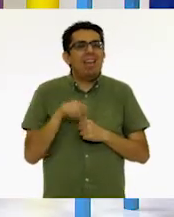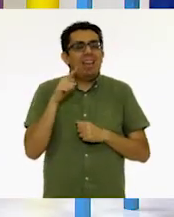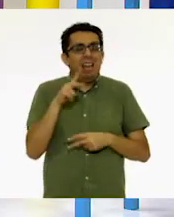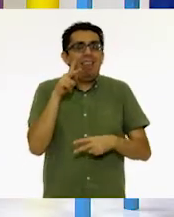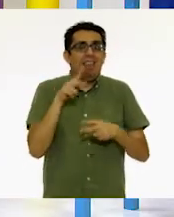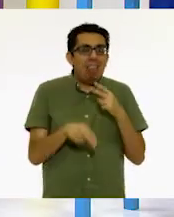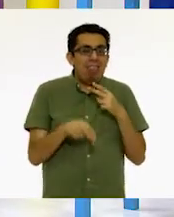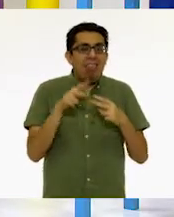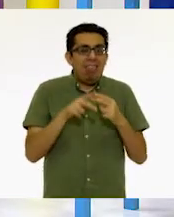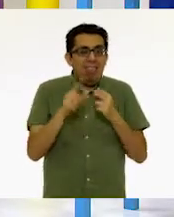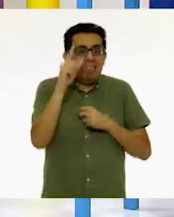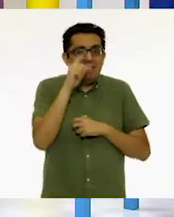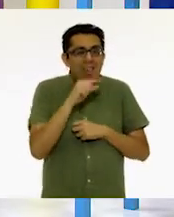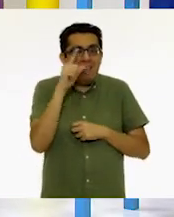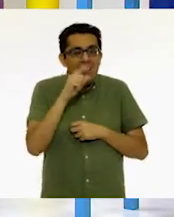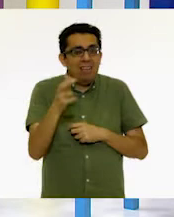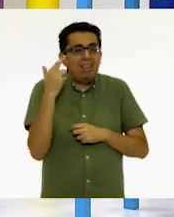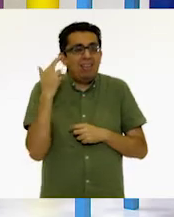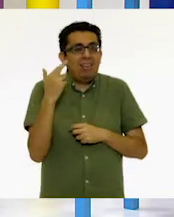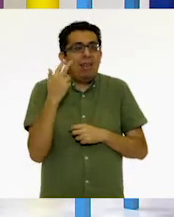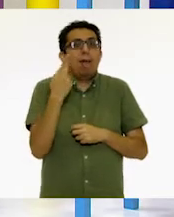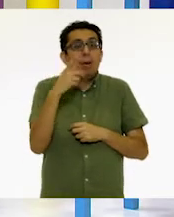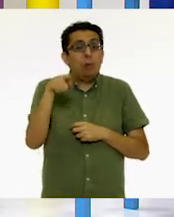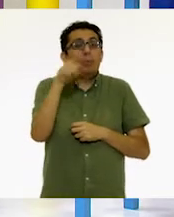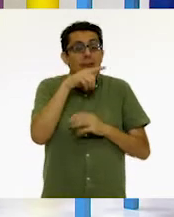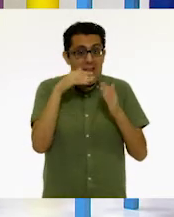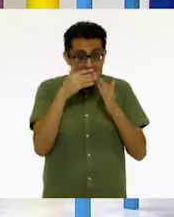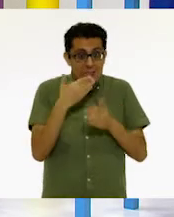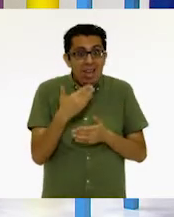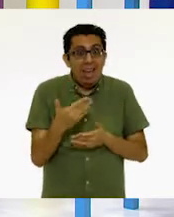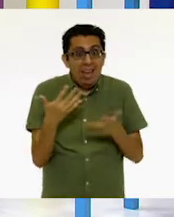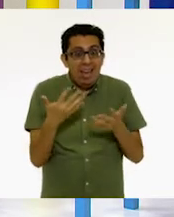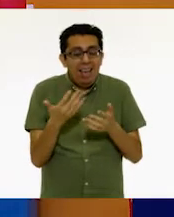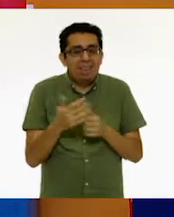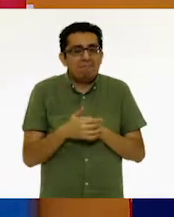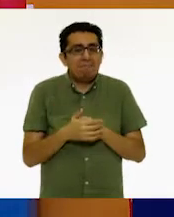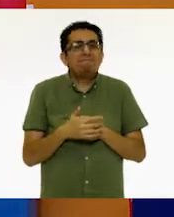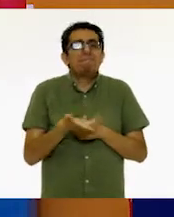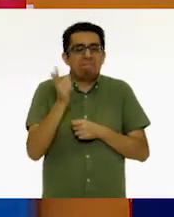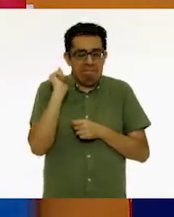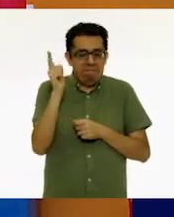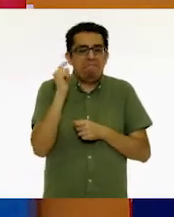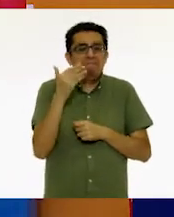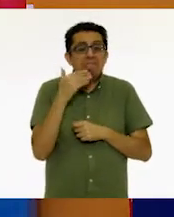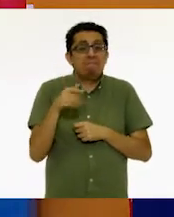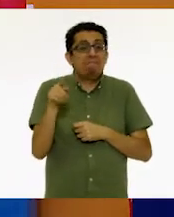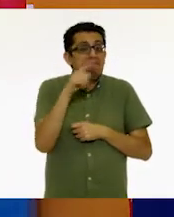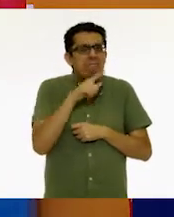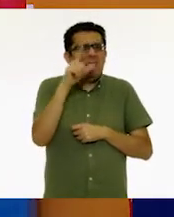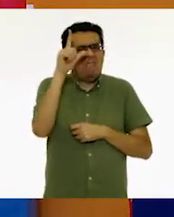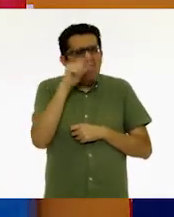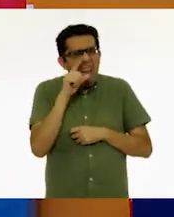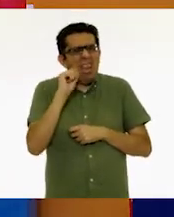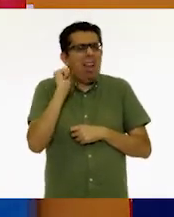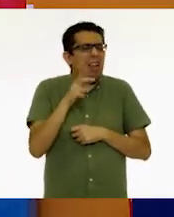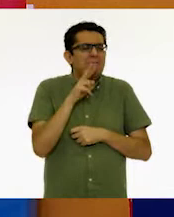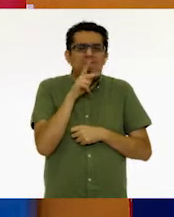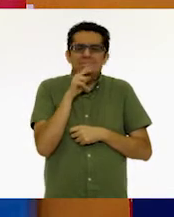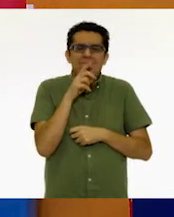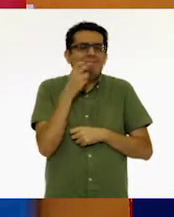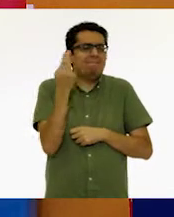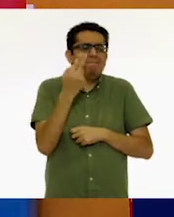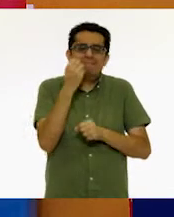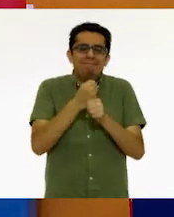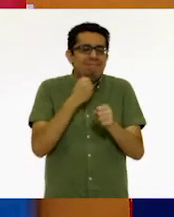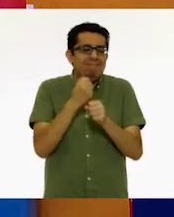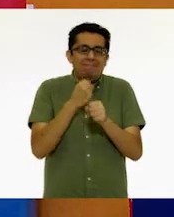poquito con los sonidos, pero ¿y a ustedes allá en casa cómo les fue? Yo espero que muy bien. Y si no les salió, no se preocupen. Esto es con pura